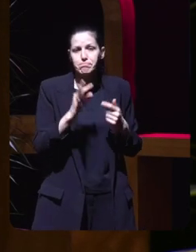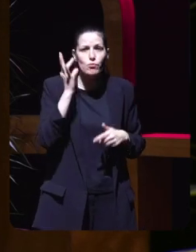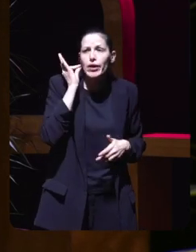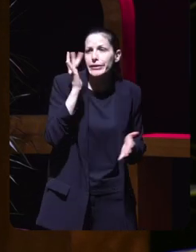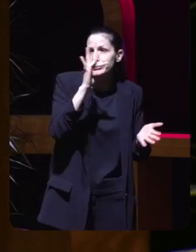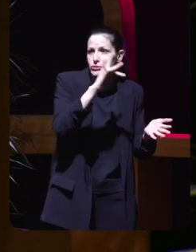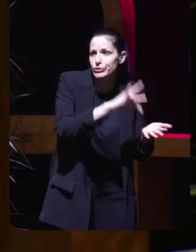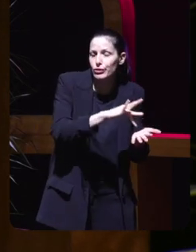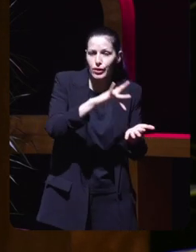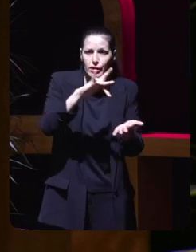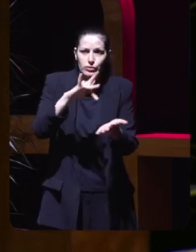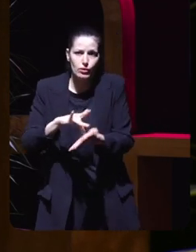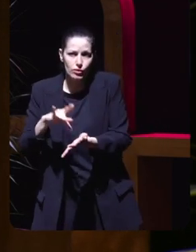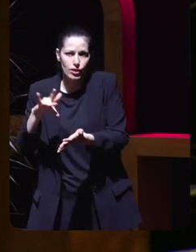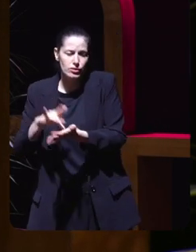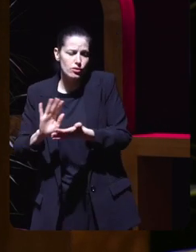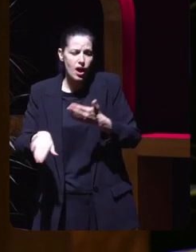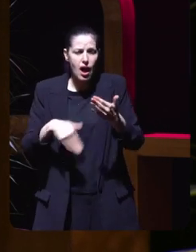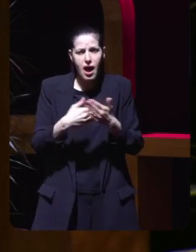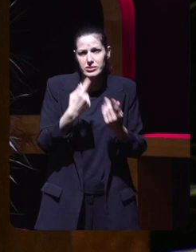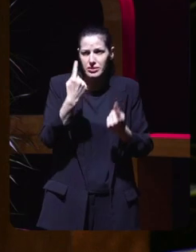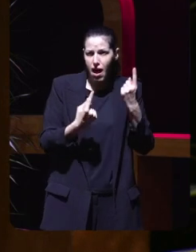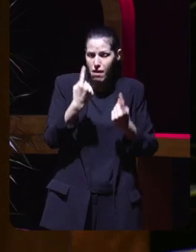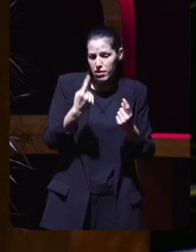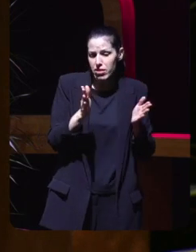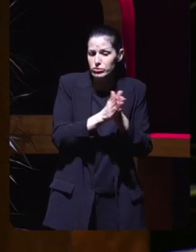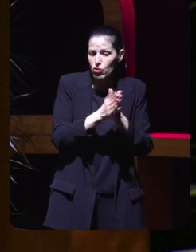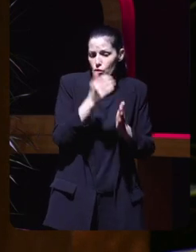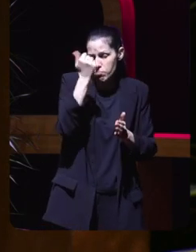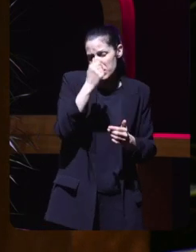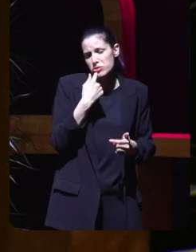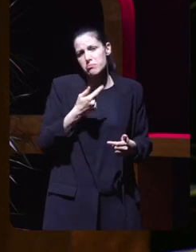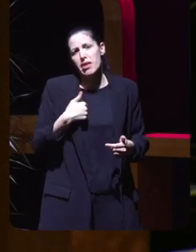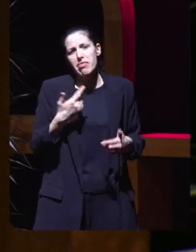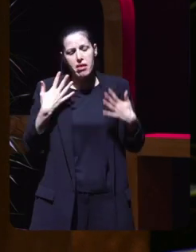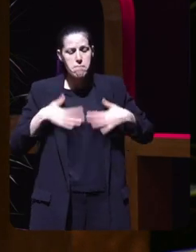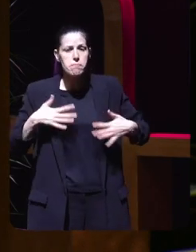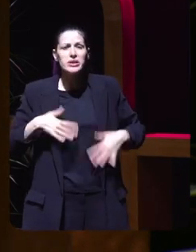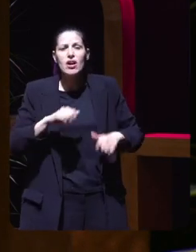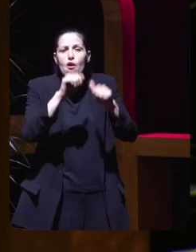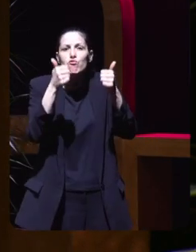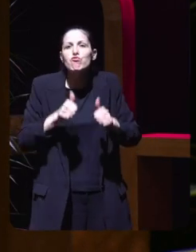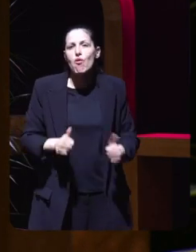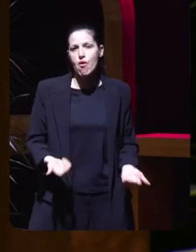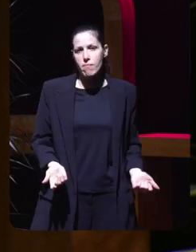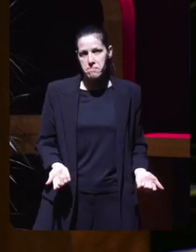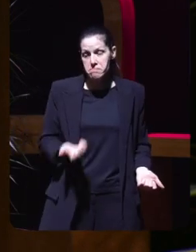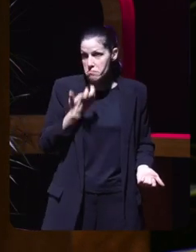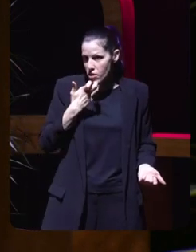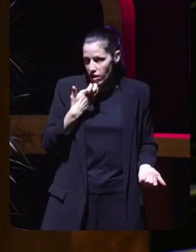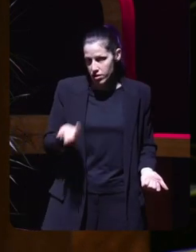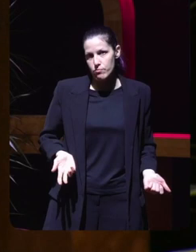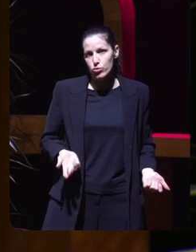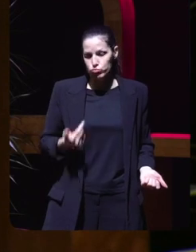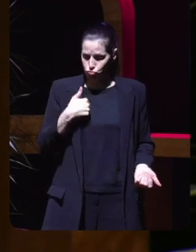que en la redacción es incluso hay compañeros masculinos que nos comentan cómo vamos vestidas o sea no sé si vos pasó a vos pero pero a mí